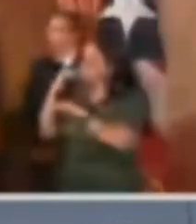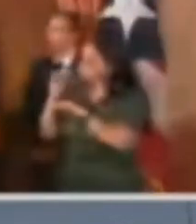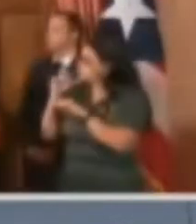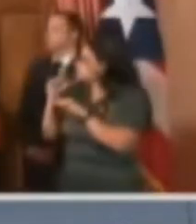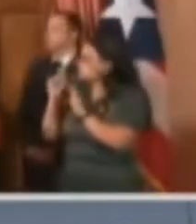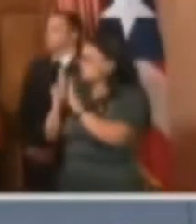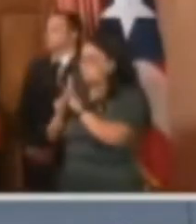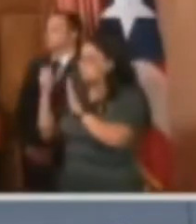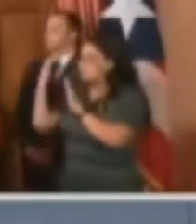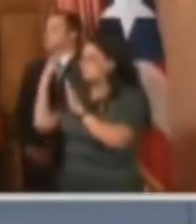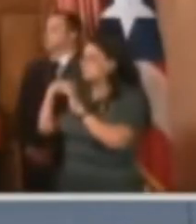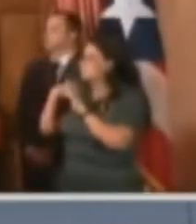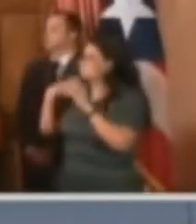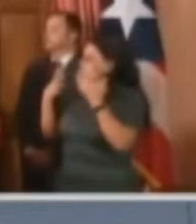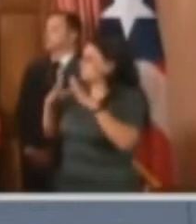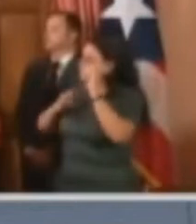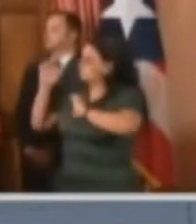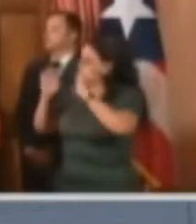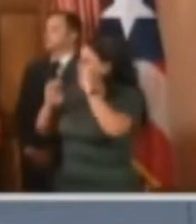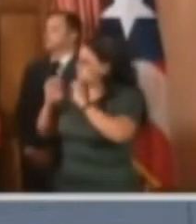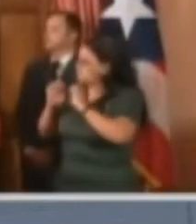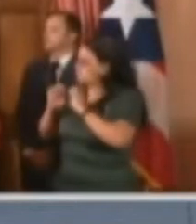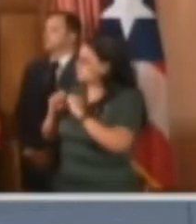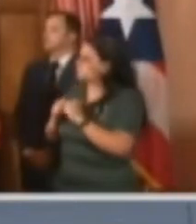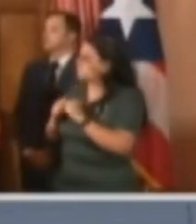Fortas, íntimo de Muñoz.